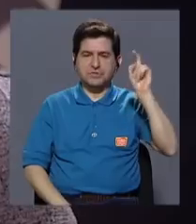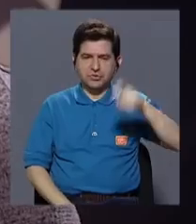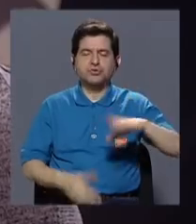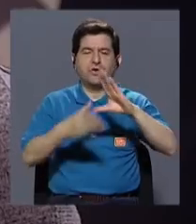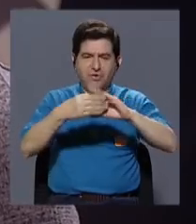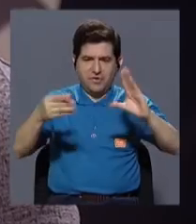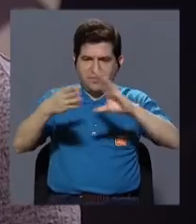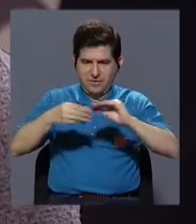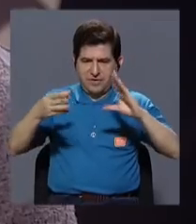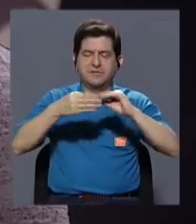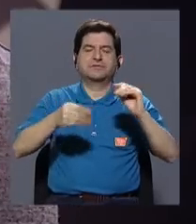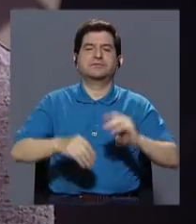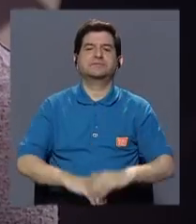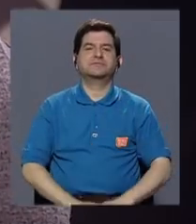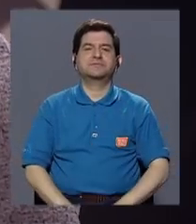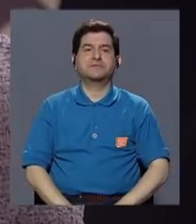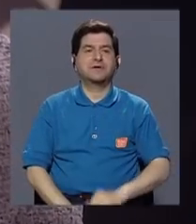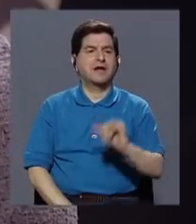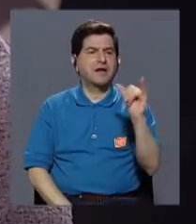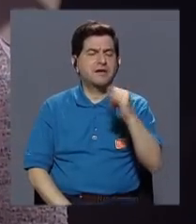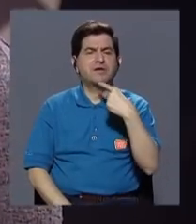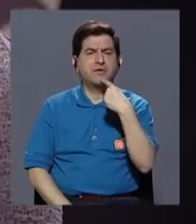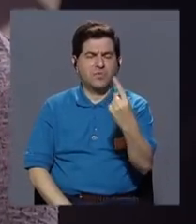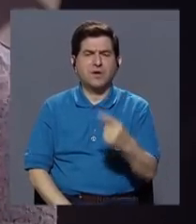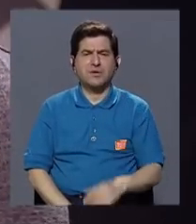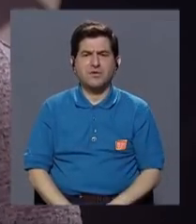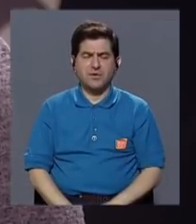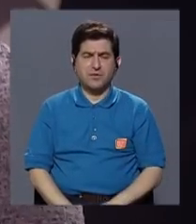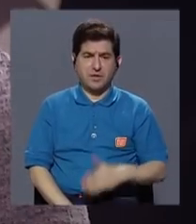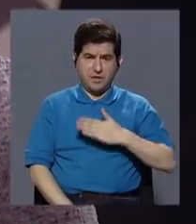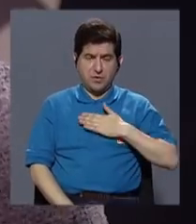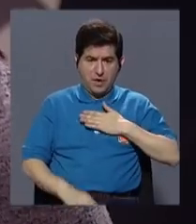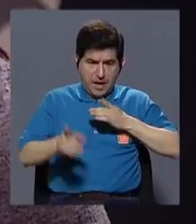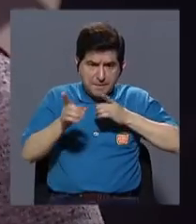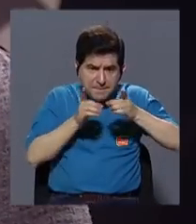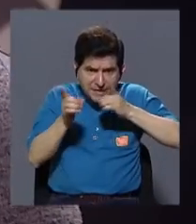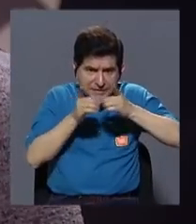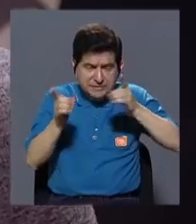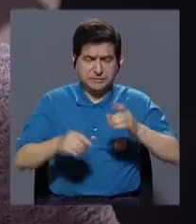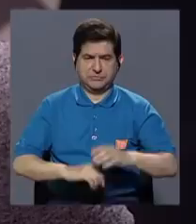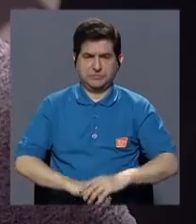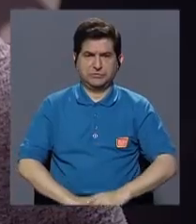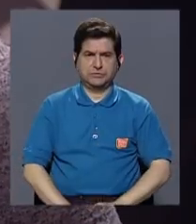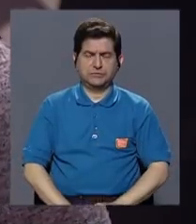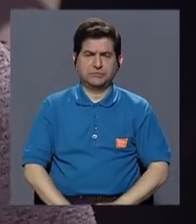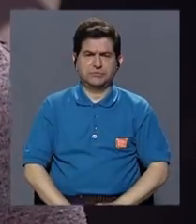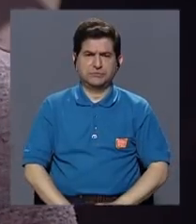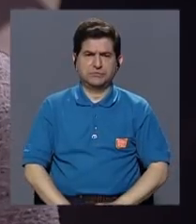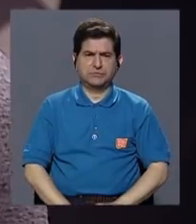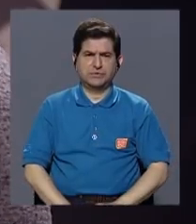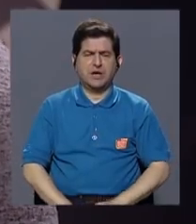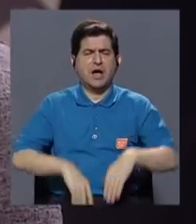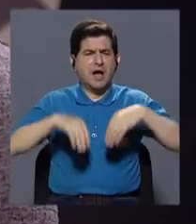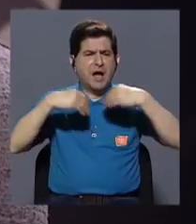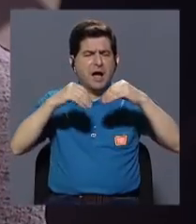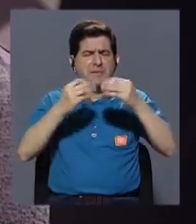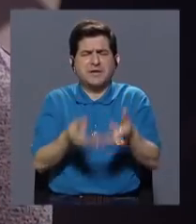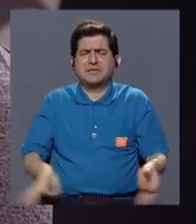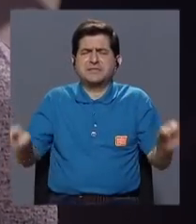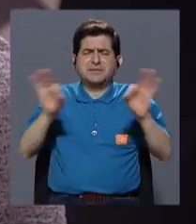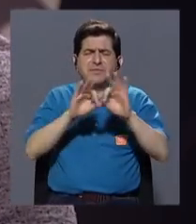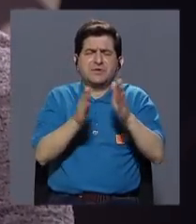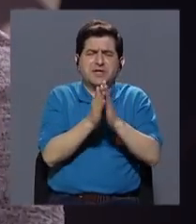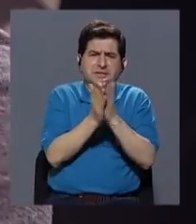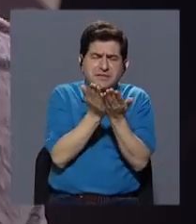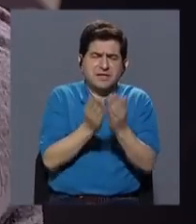deben seguirse contando porque a ver y también la mención aquí en la descripción best sellers de historias de